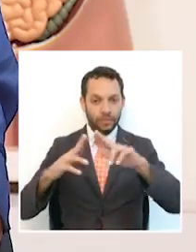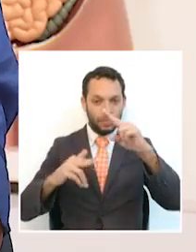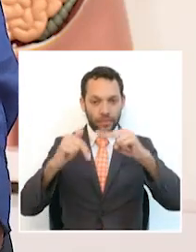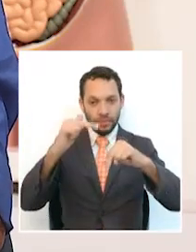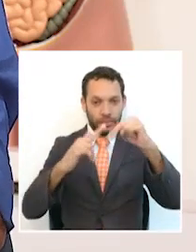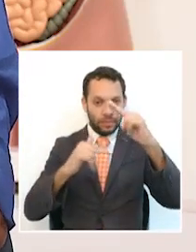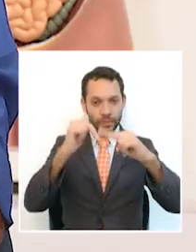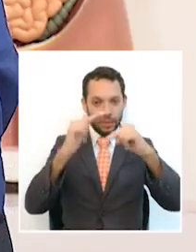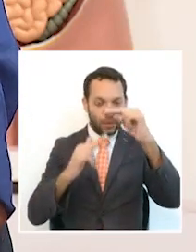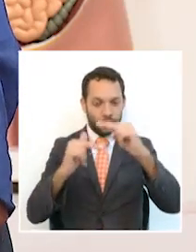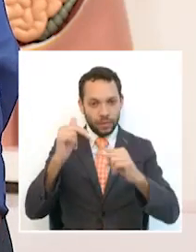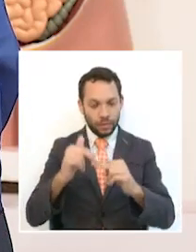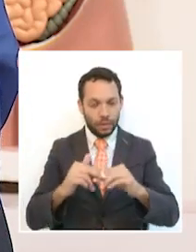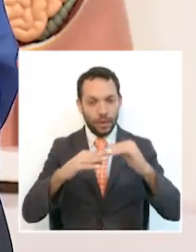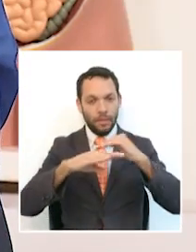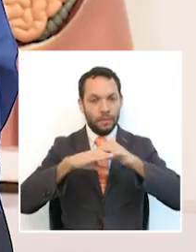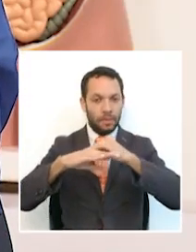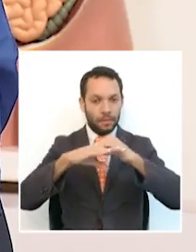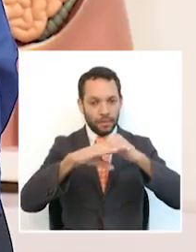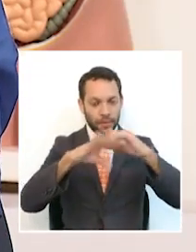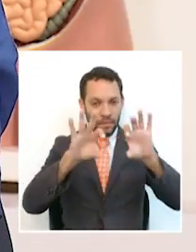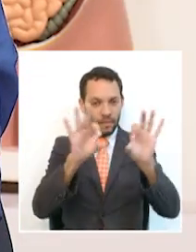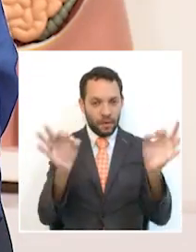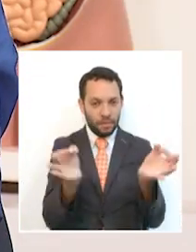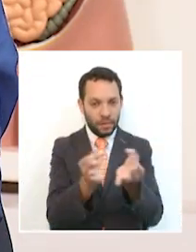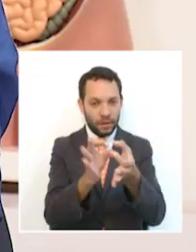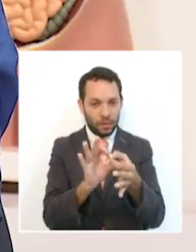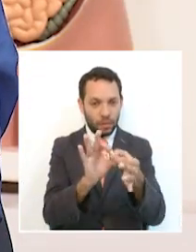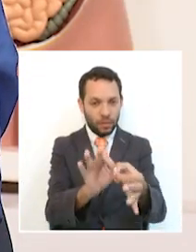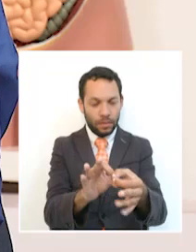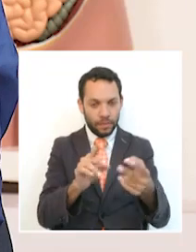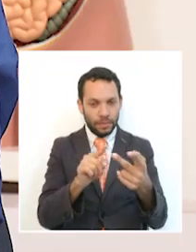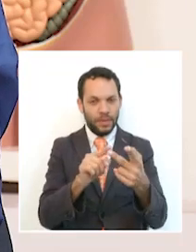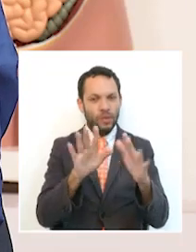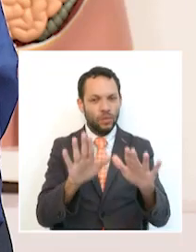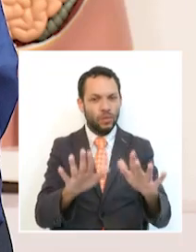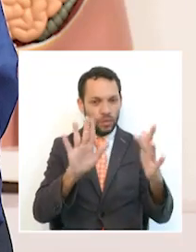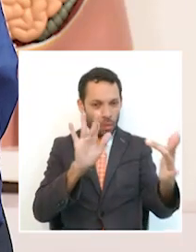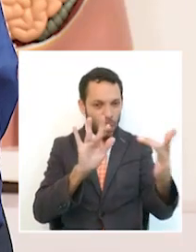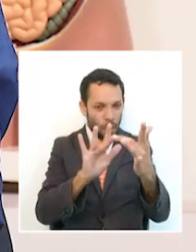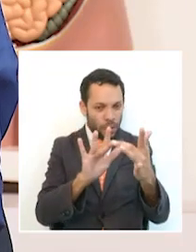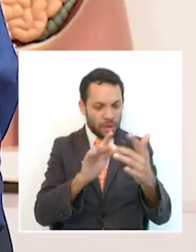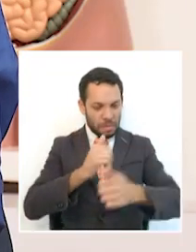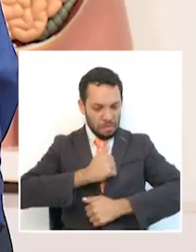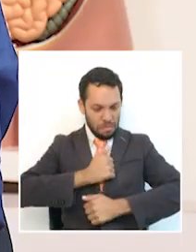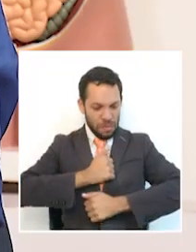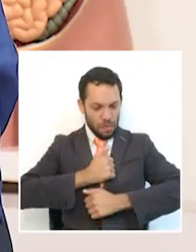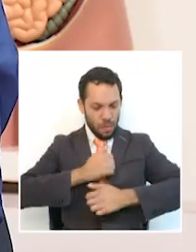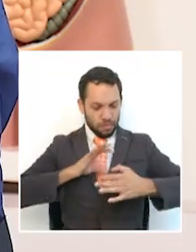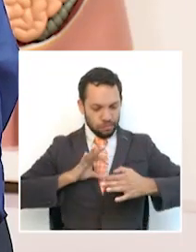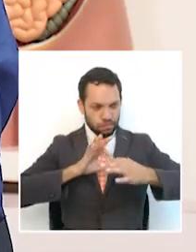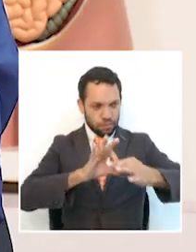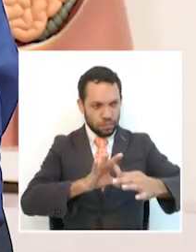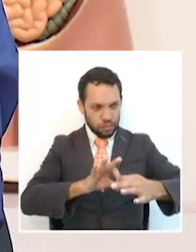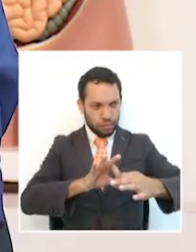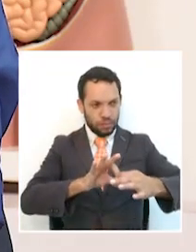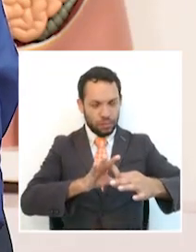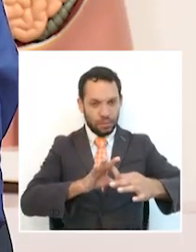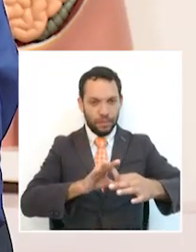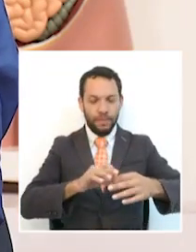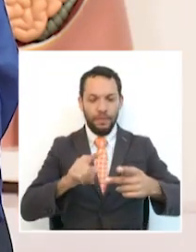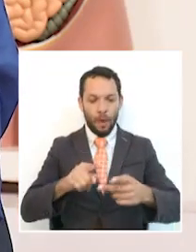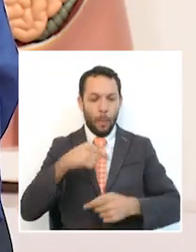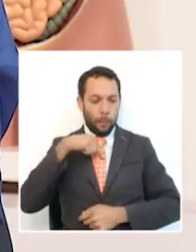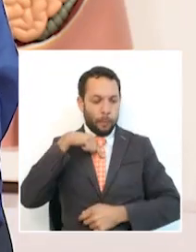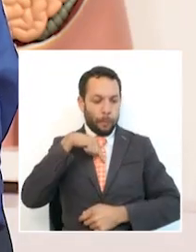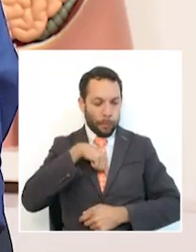familiar para qué se conecte con uno mismo cuando uno se conecta con nuestro yo